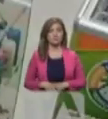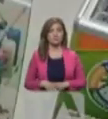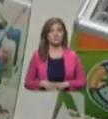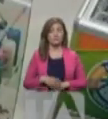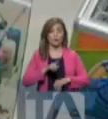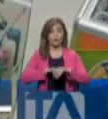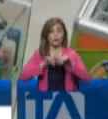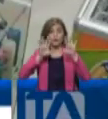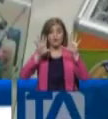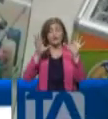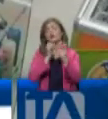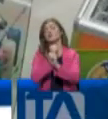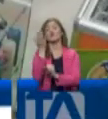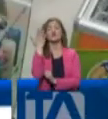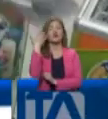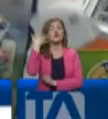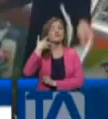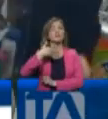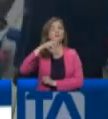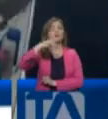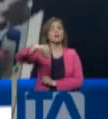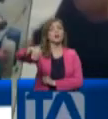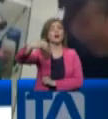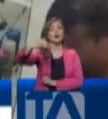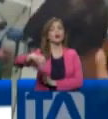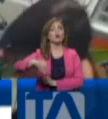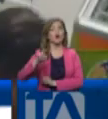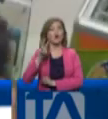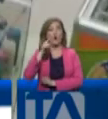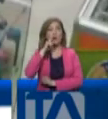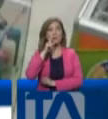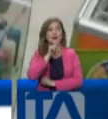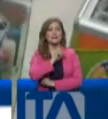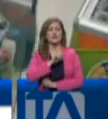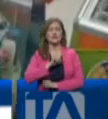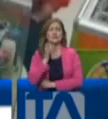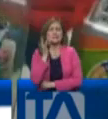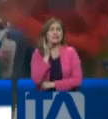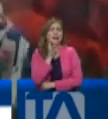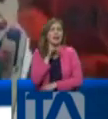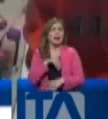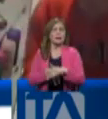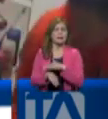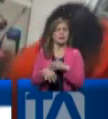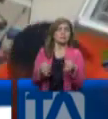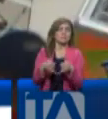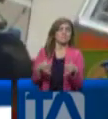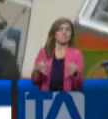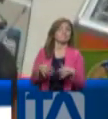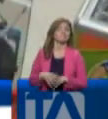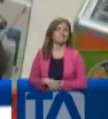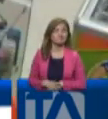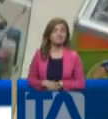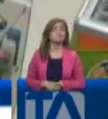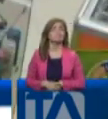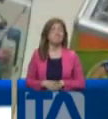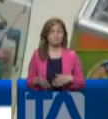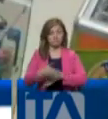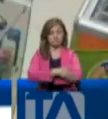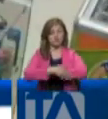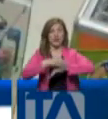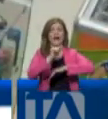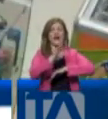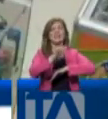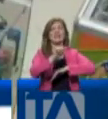Eran las 10 de la noche del pasado miércoles cuando dos sujetos en actitud sospechosa ingresaron a un local comercial ubicado en las calles